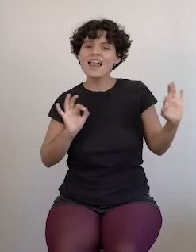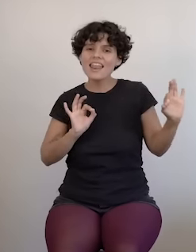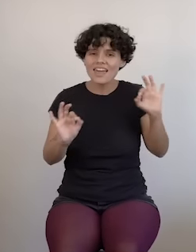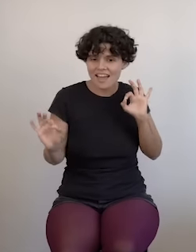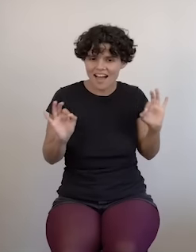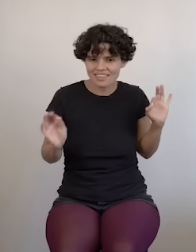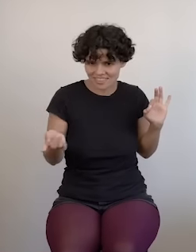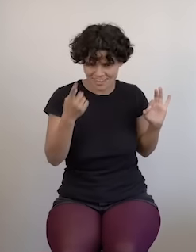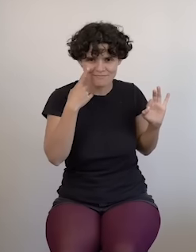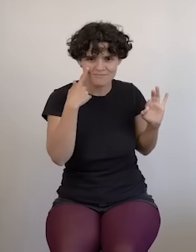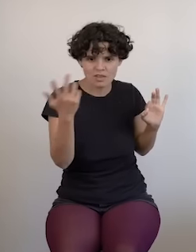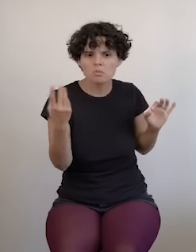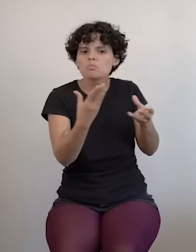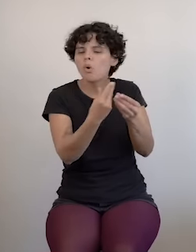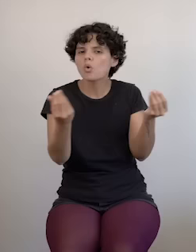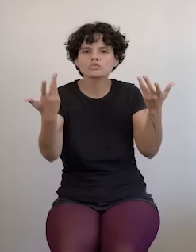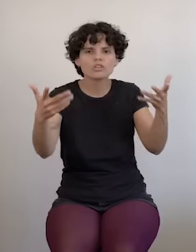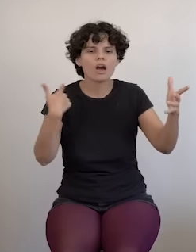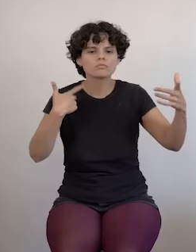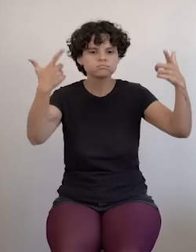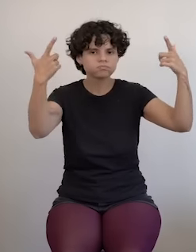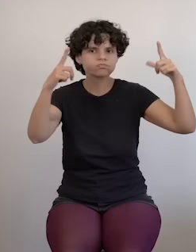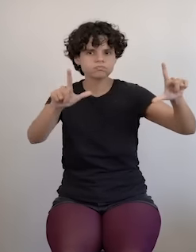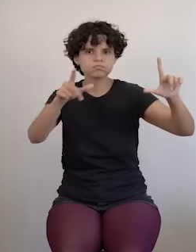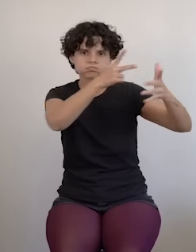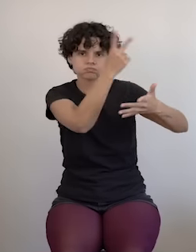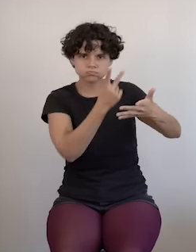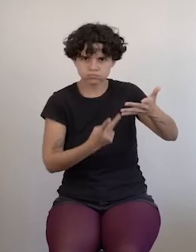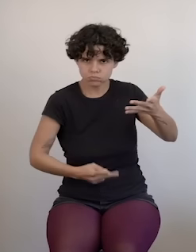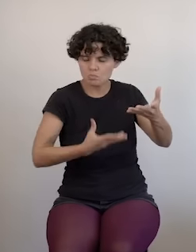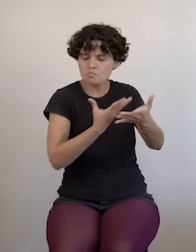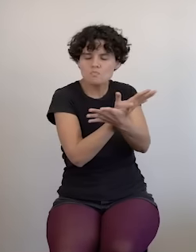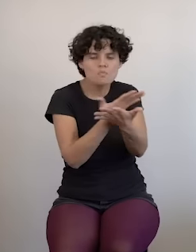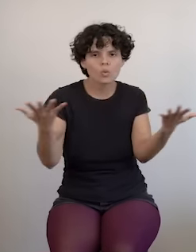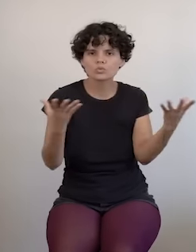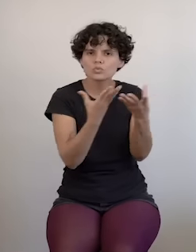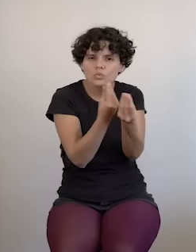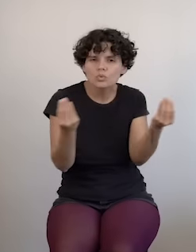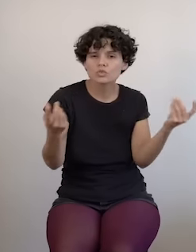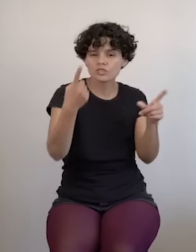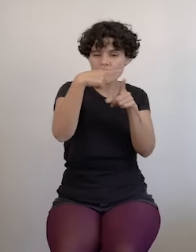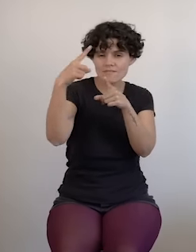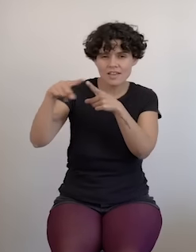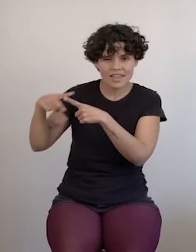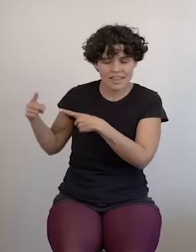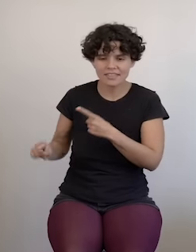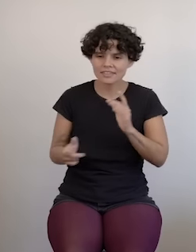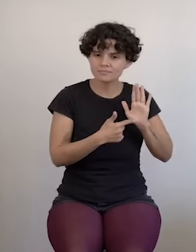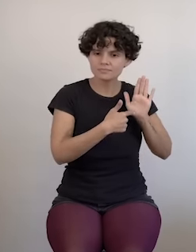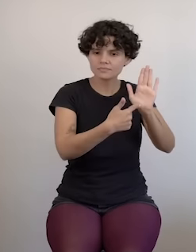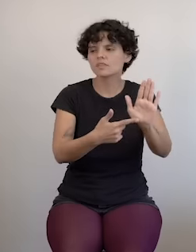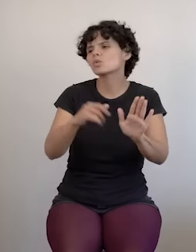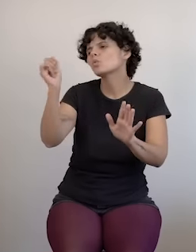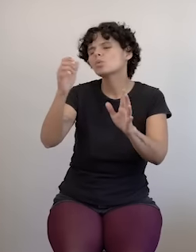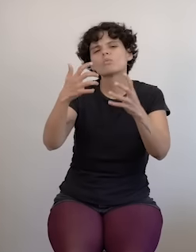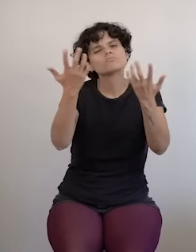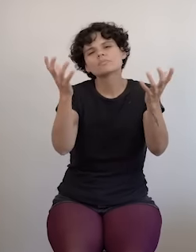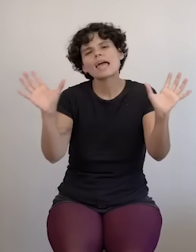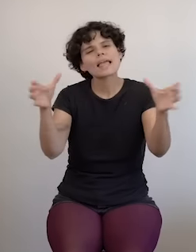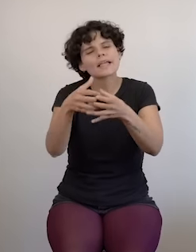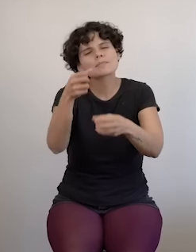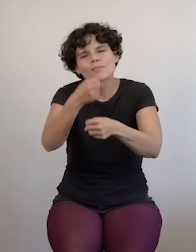más elegante. El más elegante. Mira. Y tenemos muchos cuadros. Como puedes ver, no hay ninguno tan elegante. No hay ninguno de oro. Estábamos esperando esto. Sí,